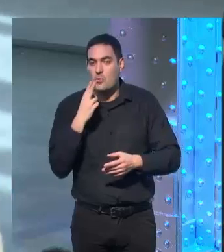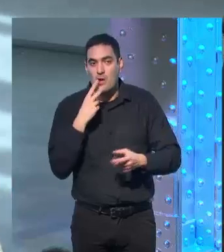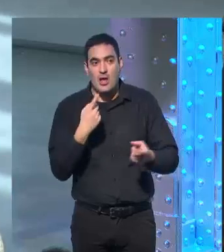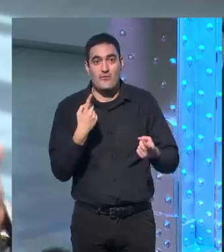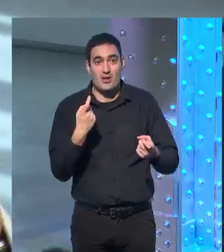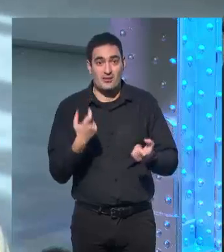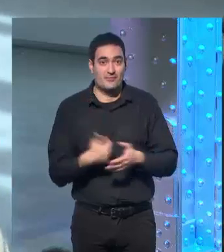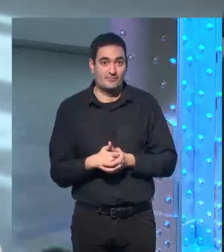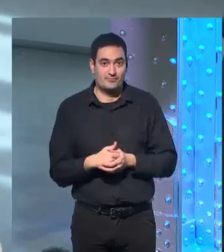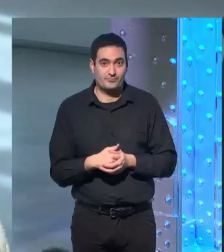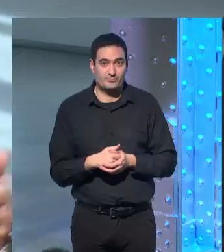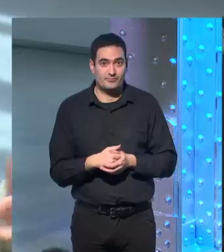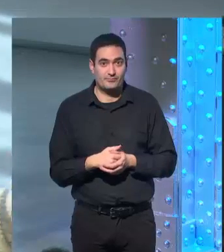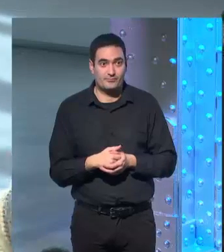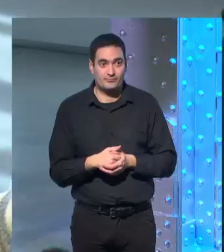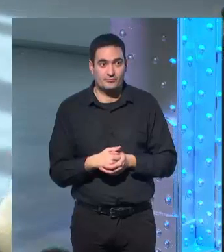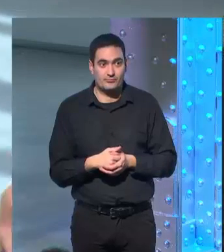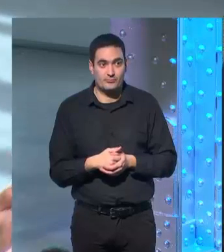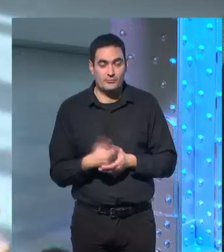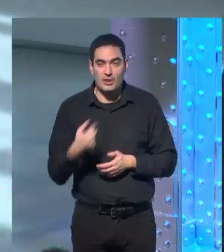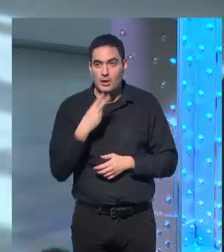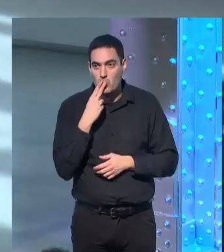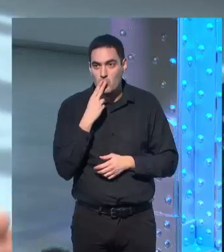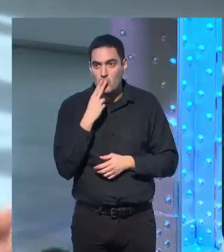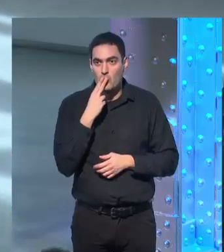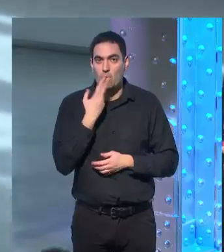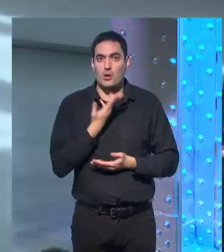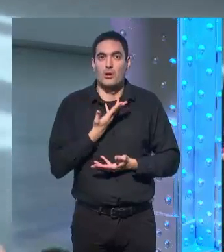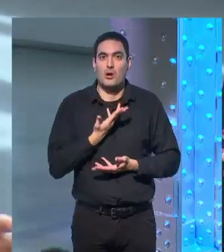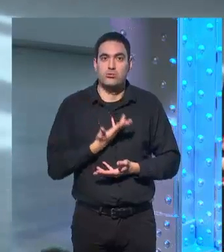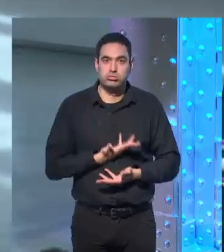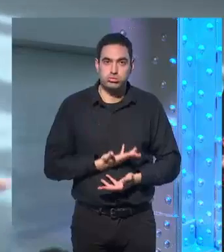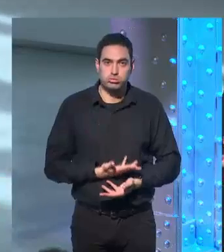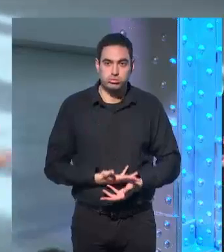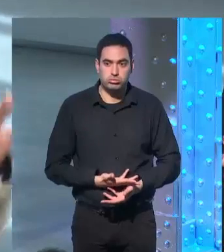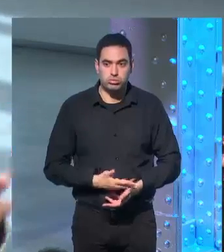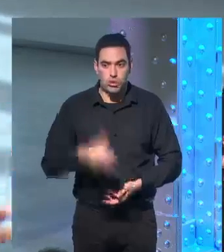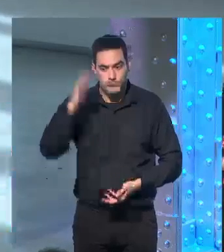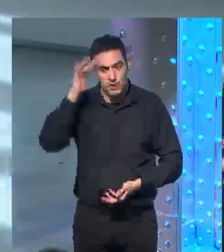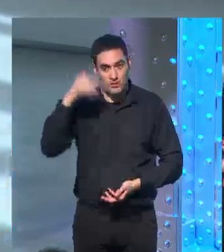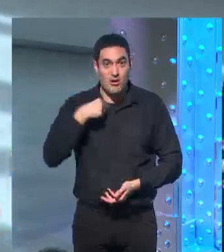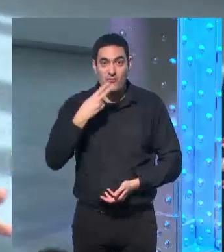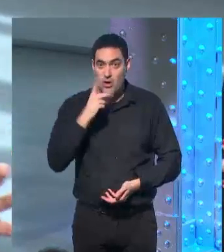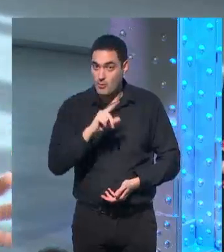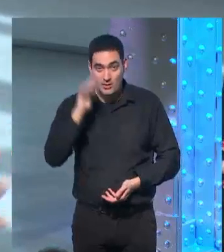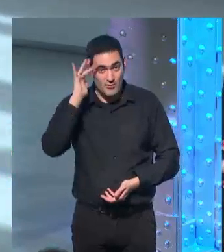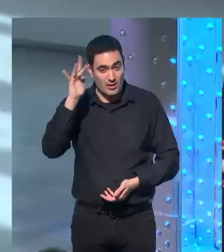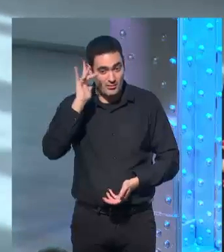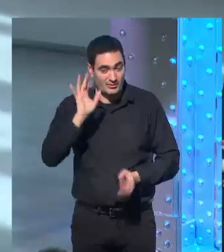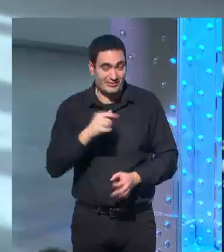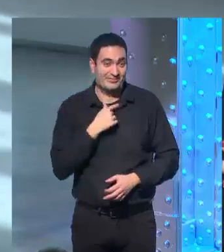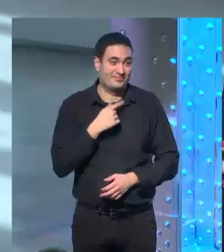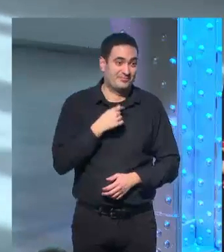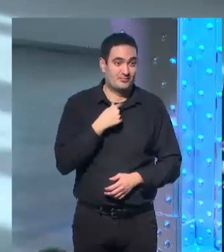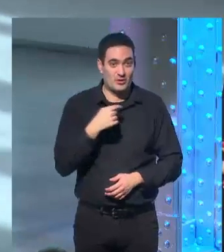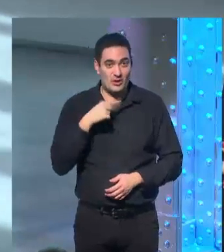cigarrillo. Necesita, tras la primera calada ya te has calmado, supongo. Yo no fumo, pero me imagino